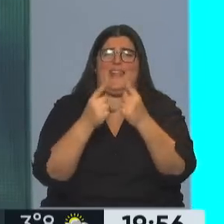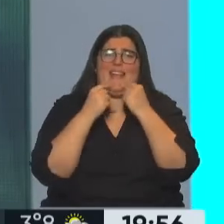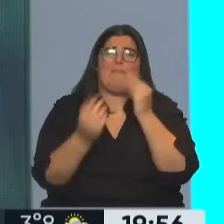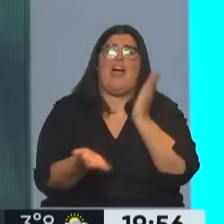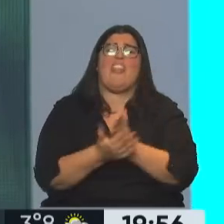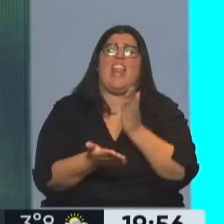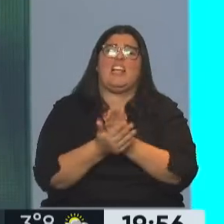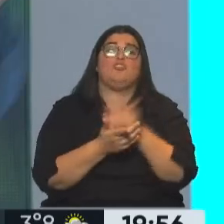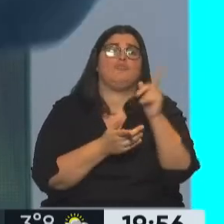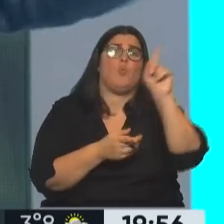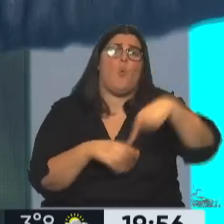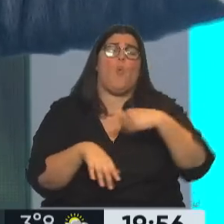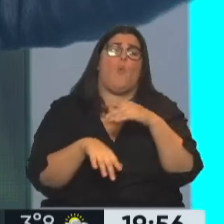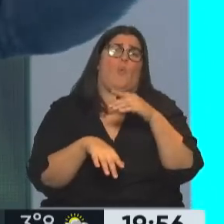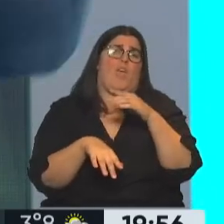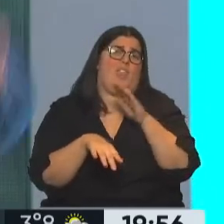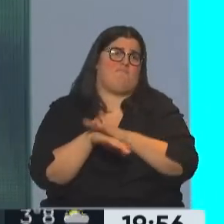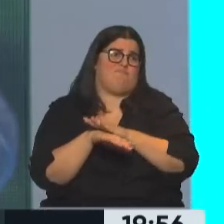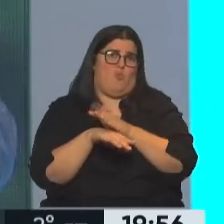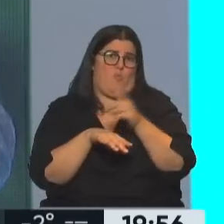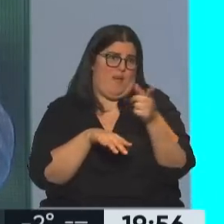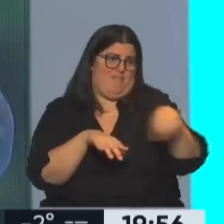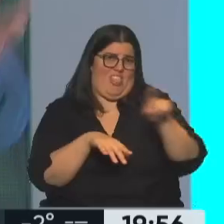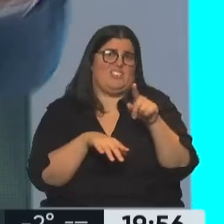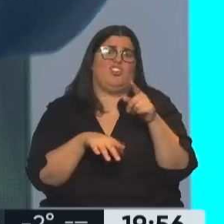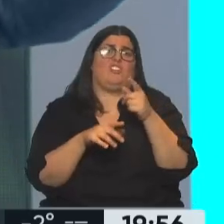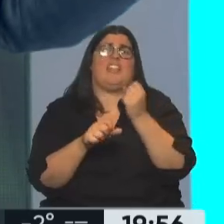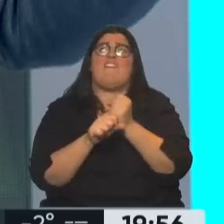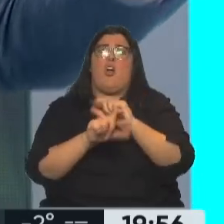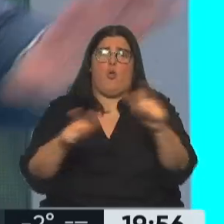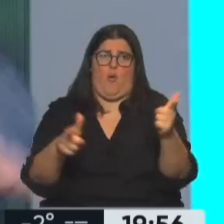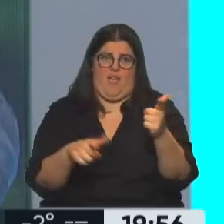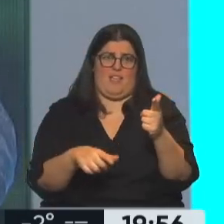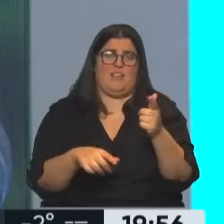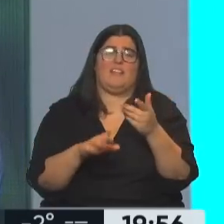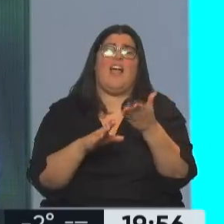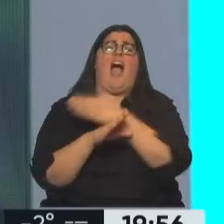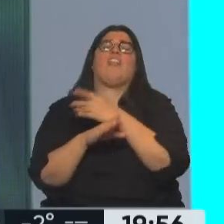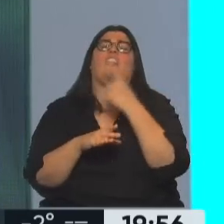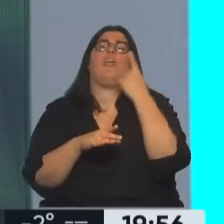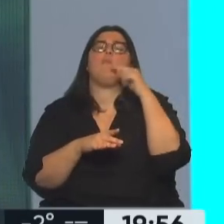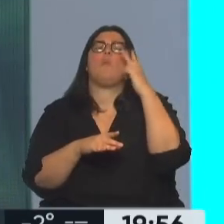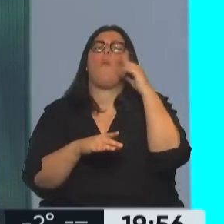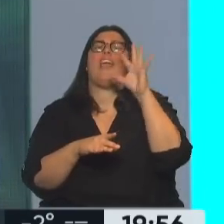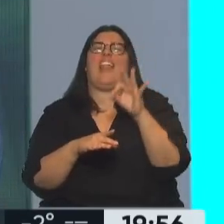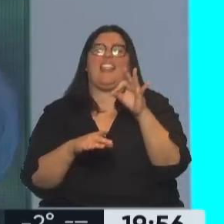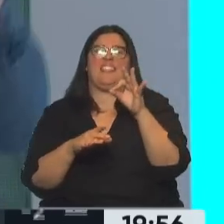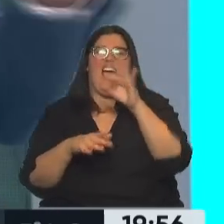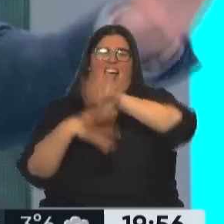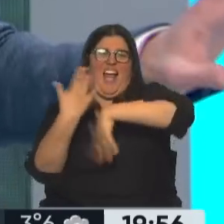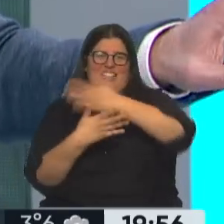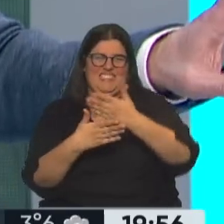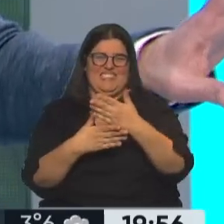problema de la desocupación. Bueno, volvemos a antes de la crisis del 30. Lo discutió Keynes en la crisis del 30. Y nos